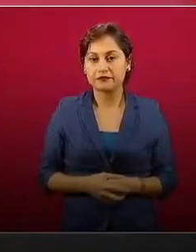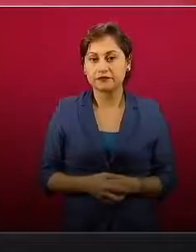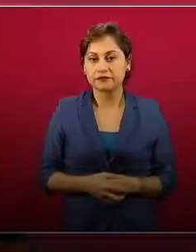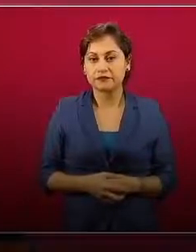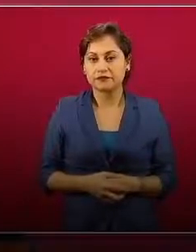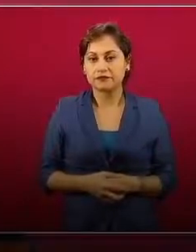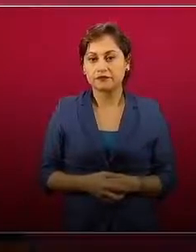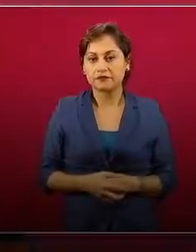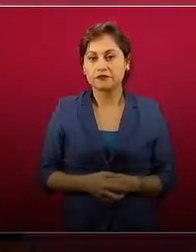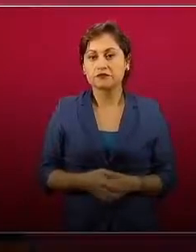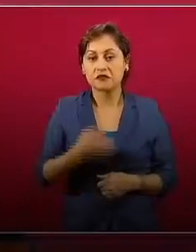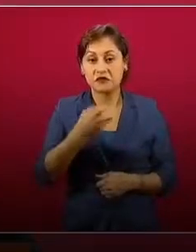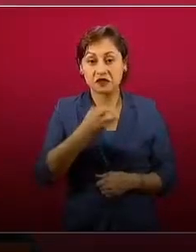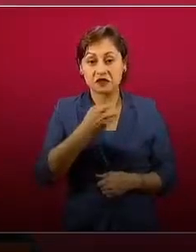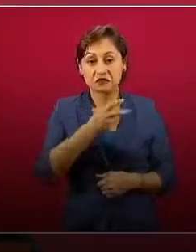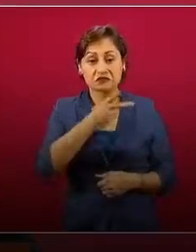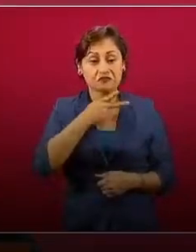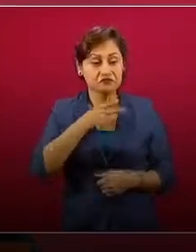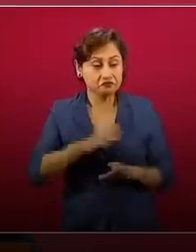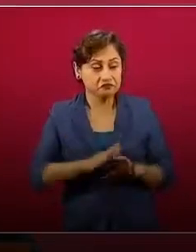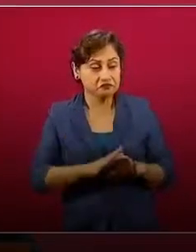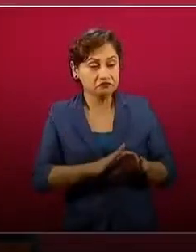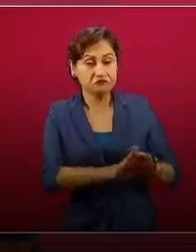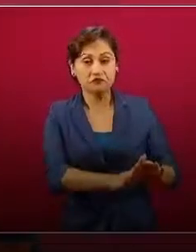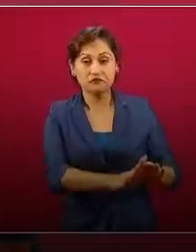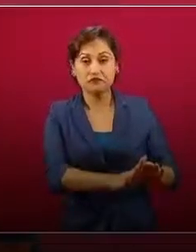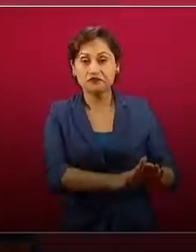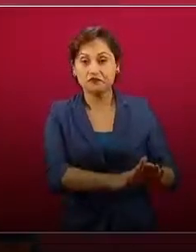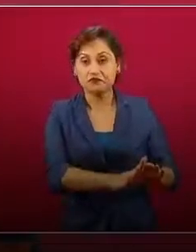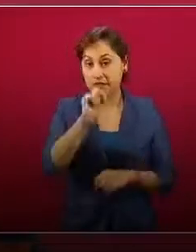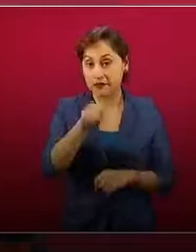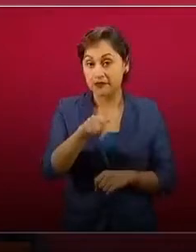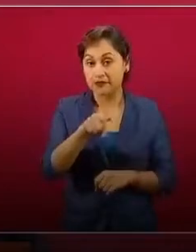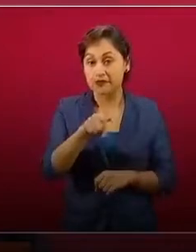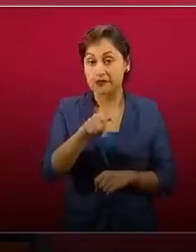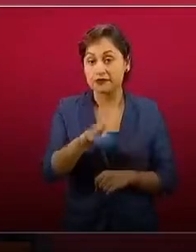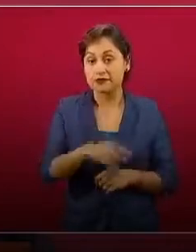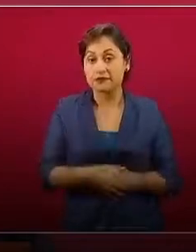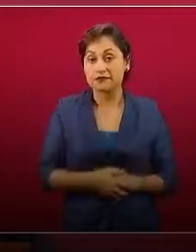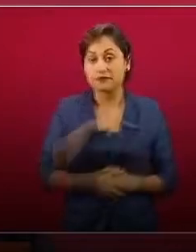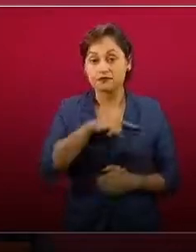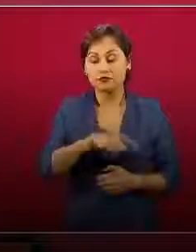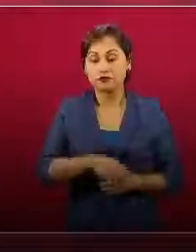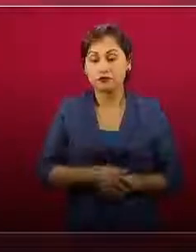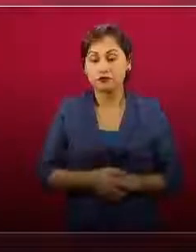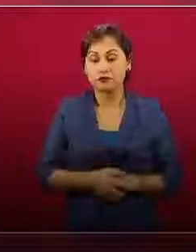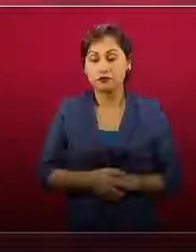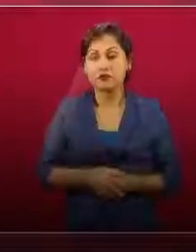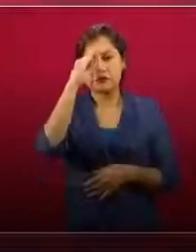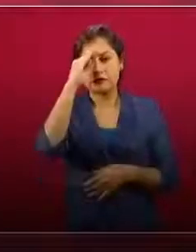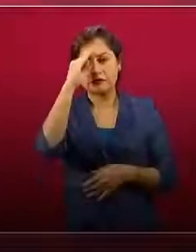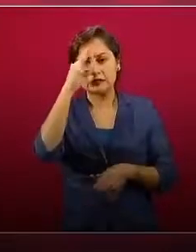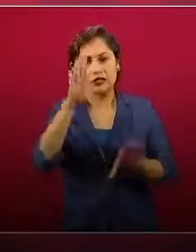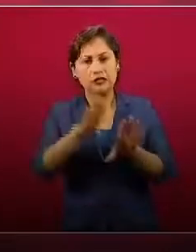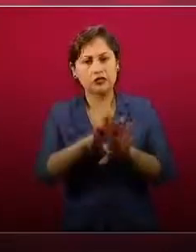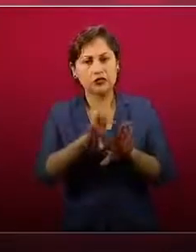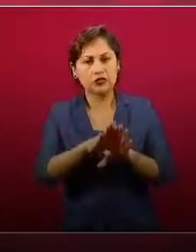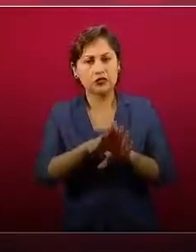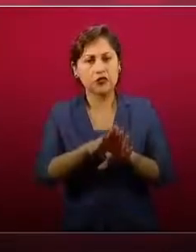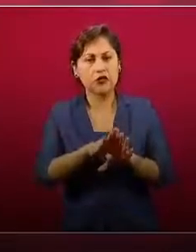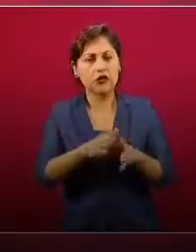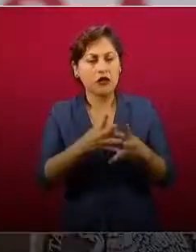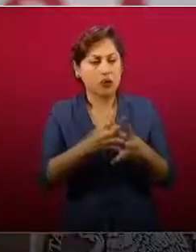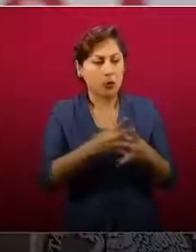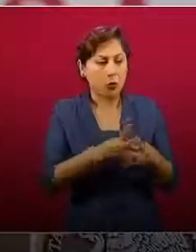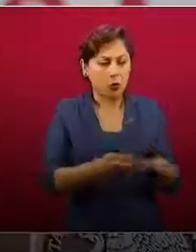de reservas vamos a reponer reservas que se han agotado y